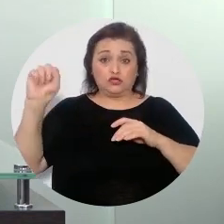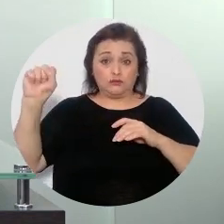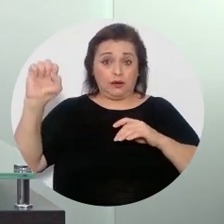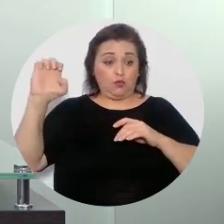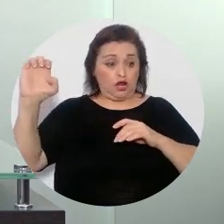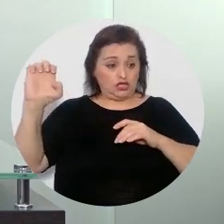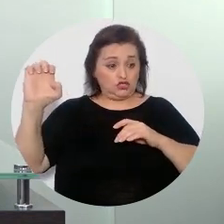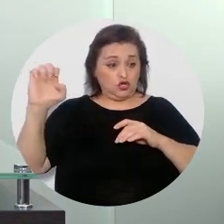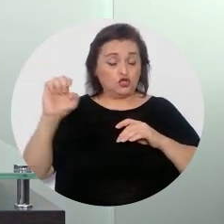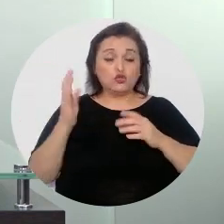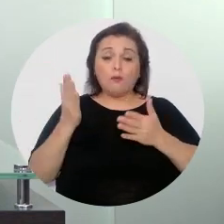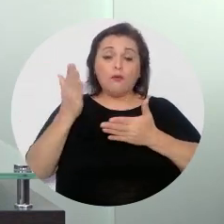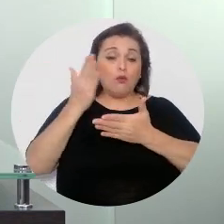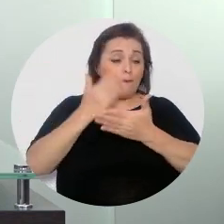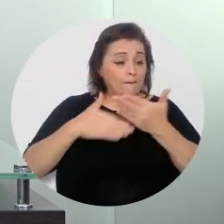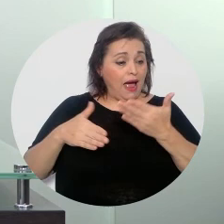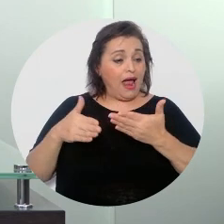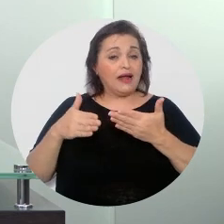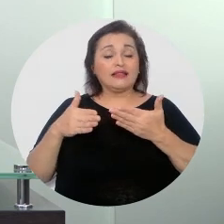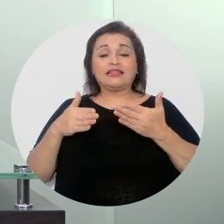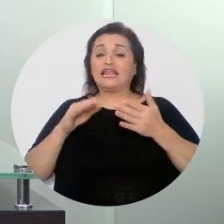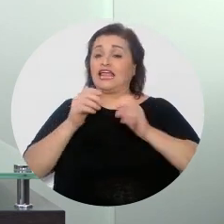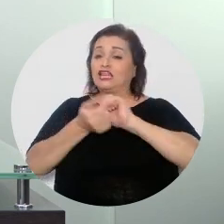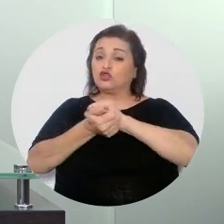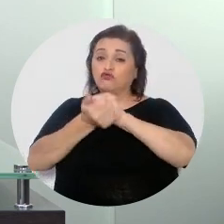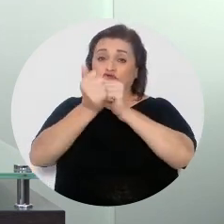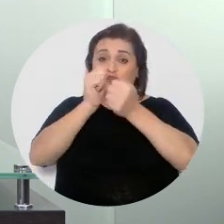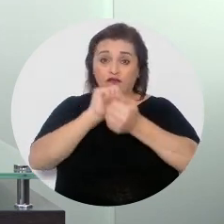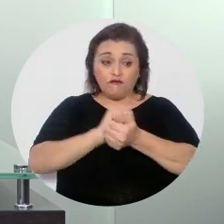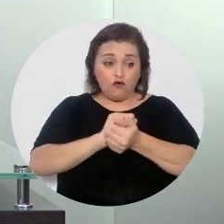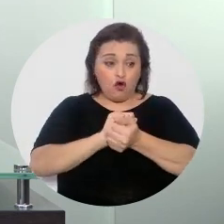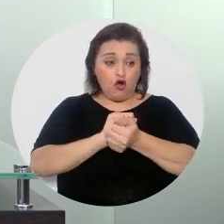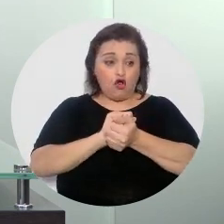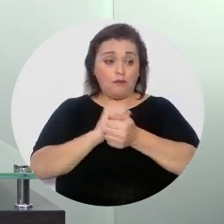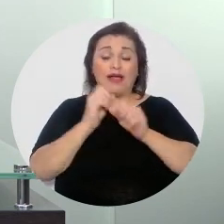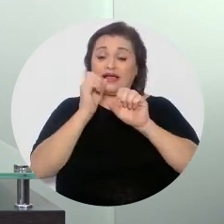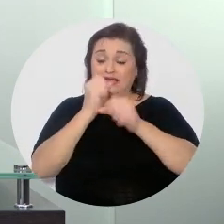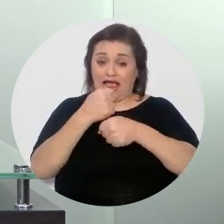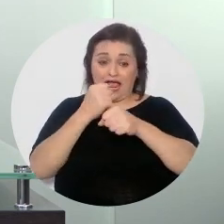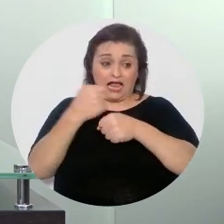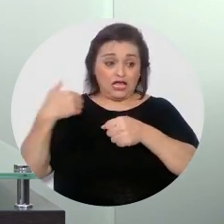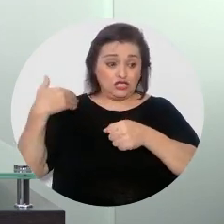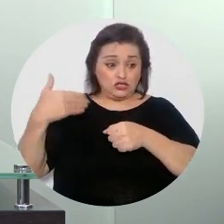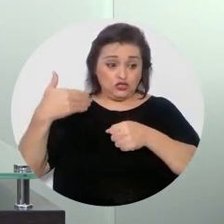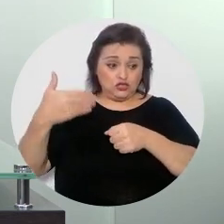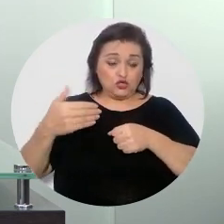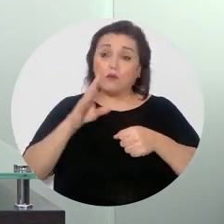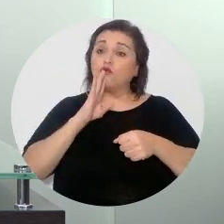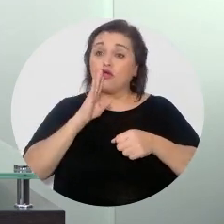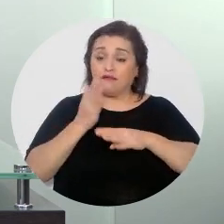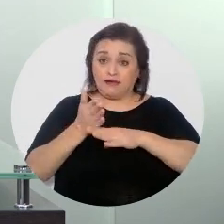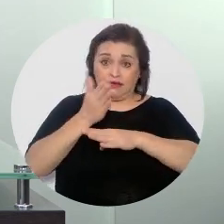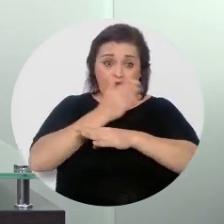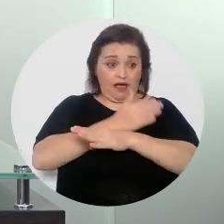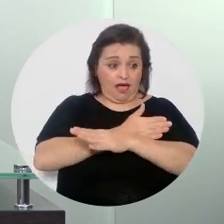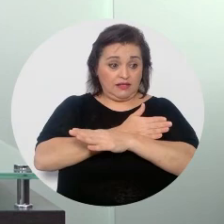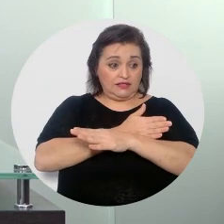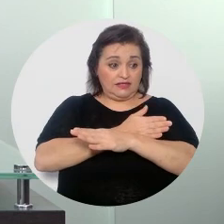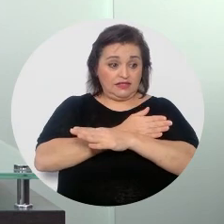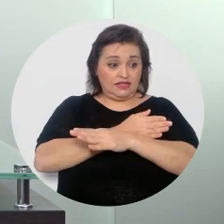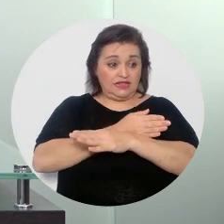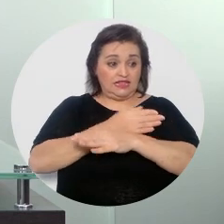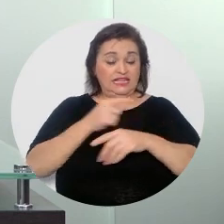Tribunal Supremo de Elecciones es consciente que como parte de las reformas electorales, y siendo esto, como lo